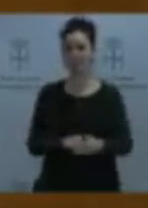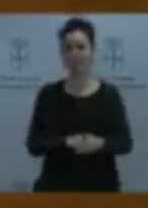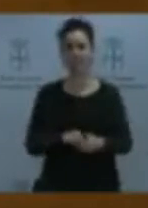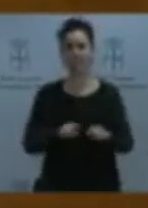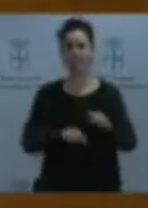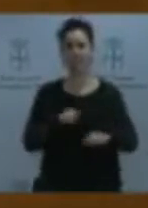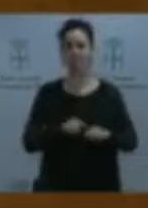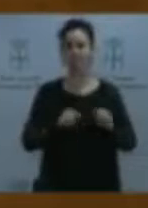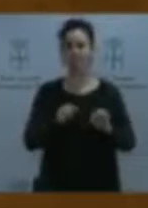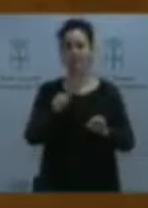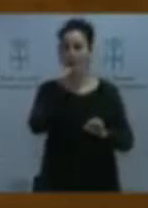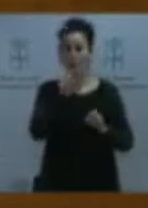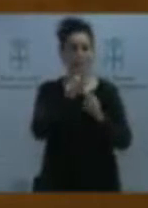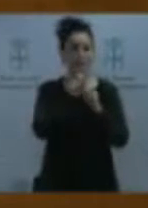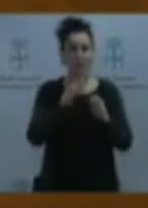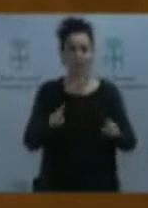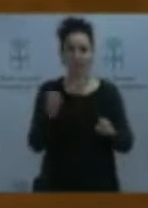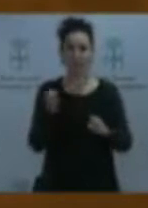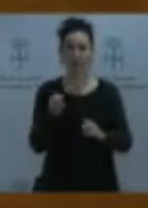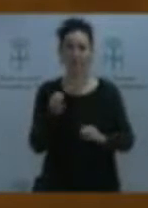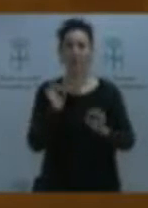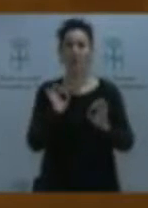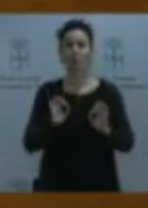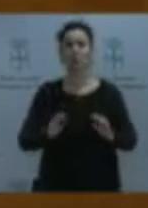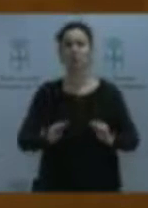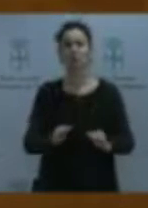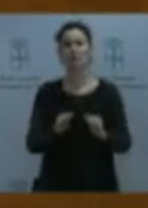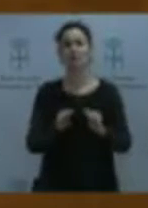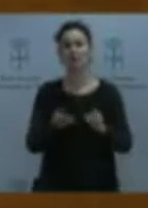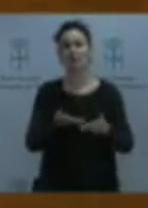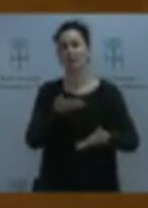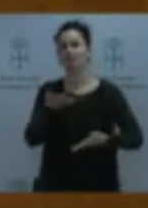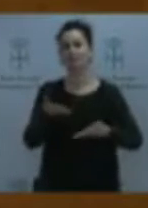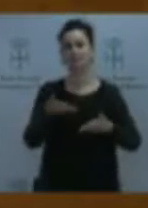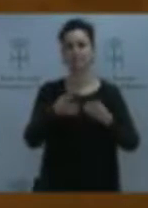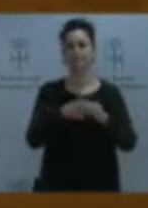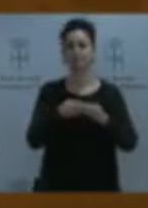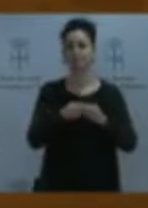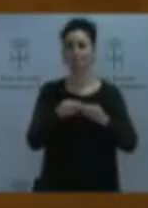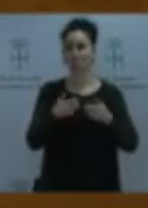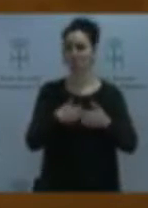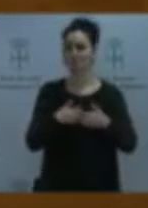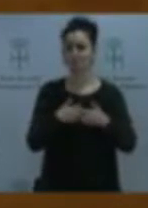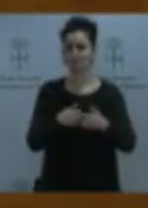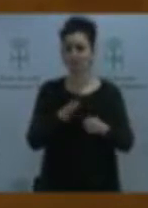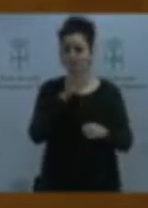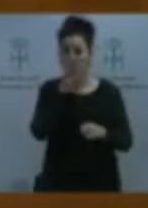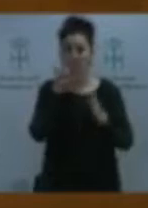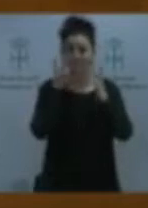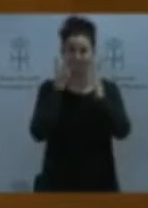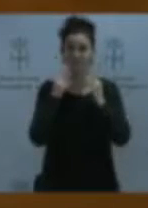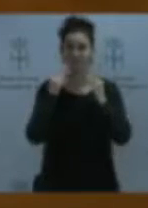las que se utilicen para usos industriales que no requieren de esa calidad acuífera.